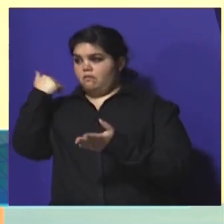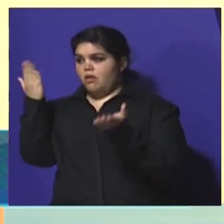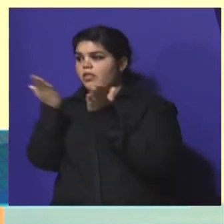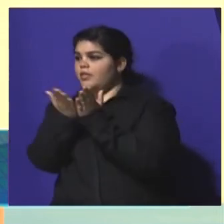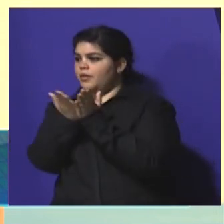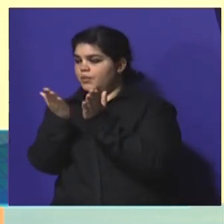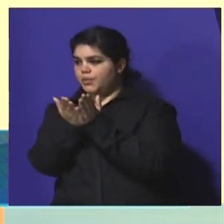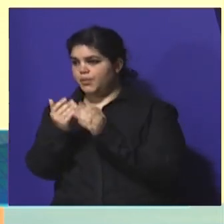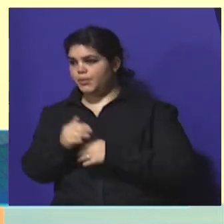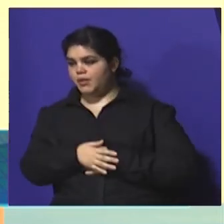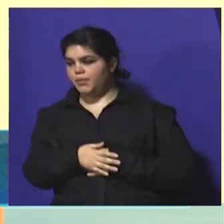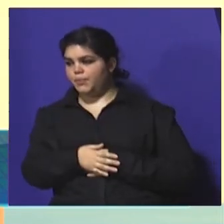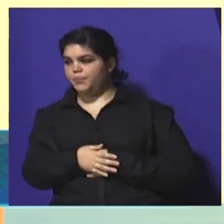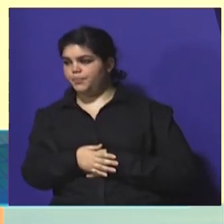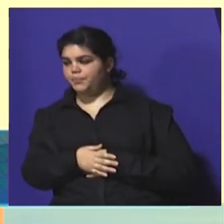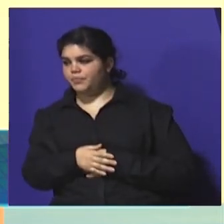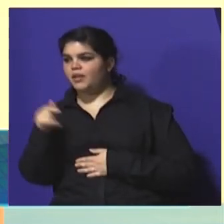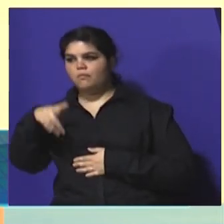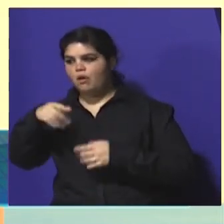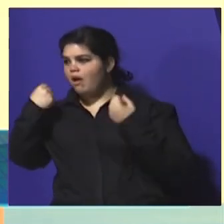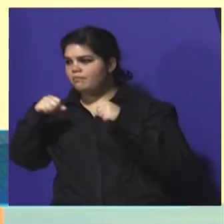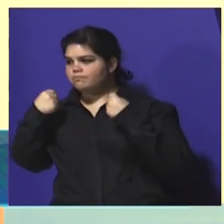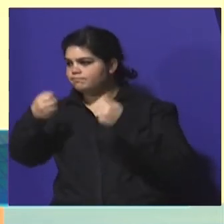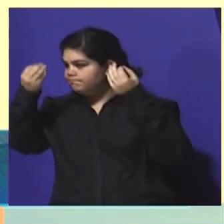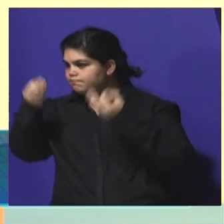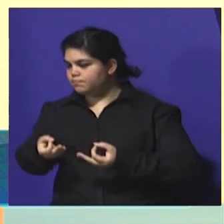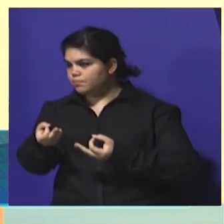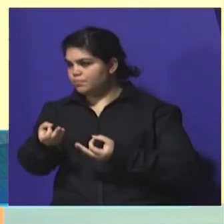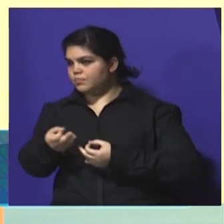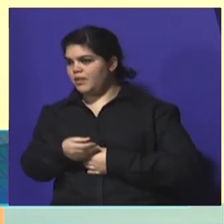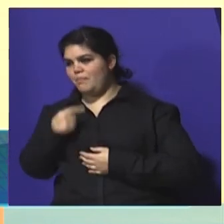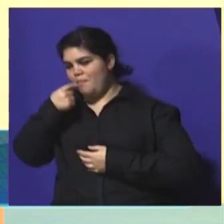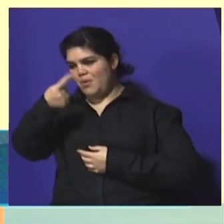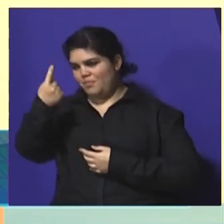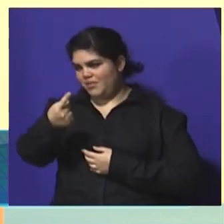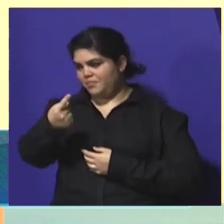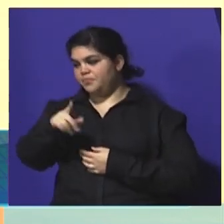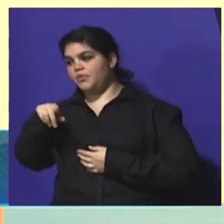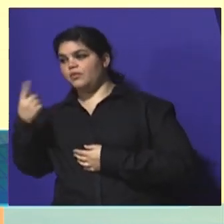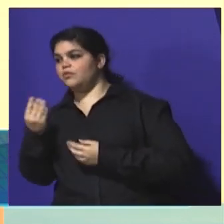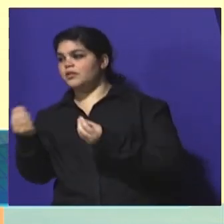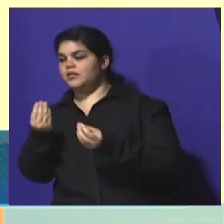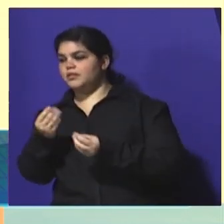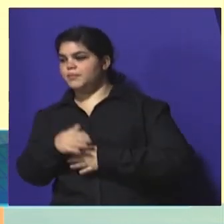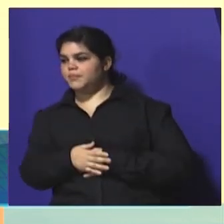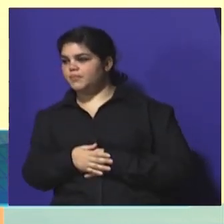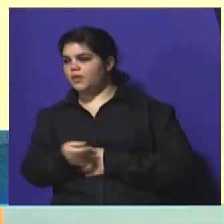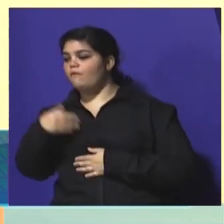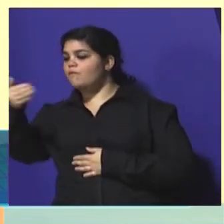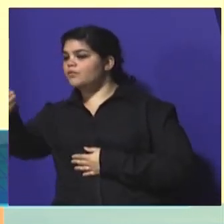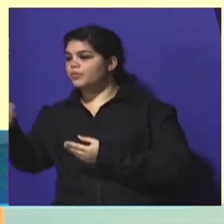pudiste ser un atleta de alto rendimiento y por otro lado está la primera pregunta y por otro lado apuntar más que nada a tu futuro